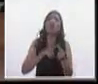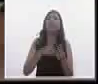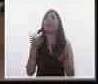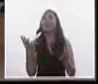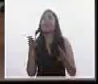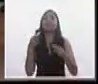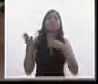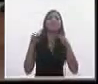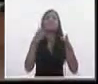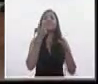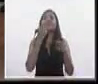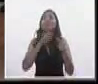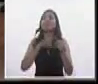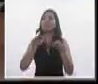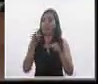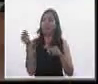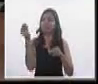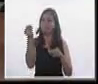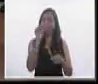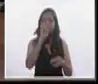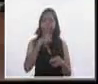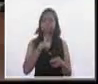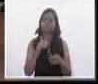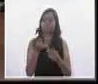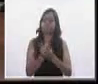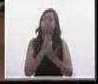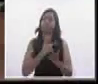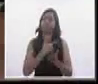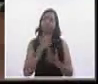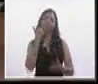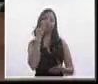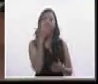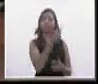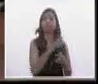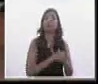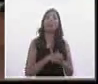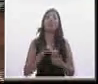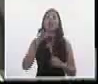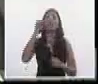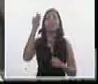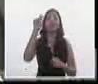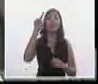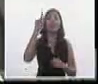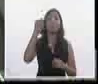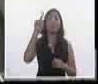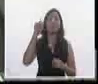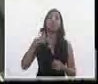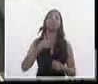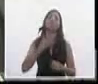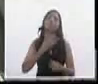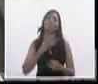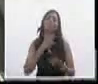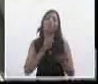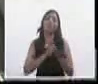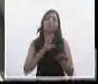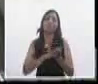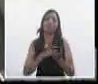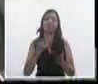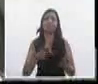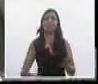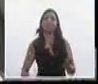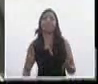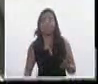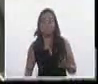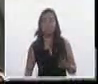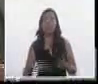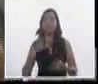que que ir no Claro que sí nos comunicamos de Tapalpa saludos al programa Tengo discapacidad en una pierna y bendito Dios